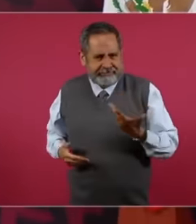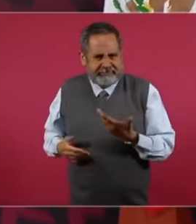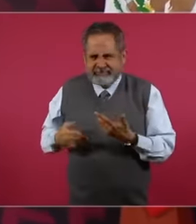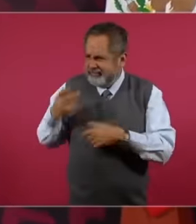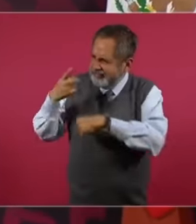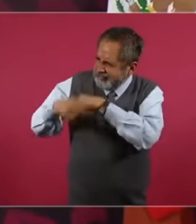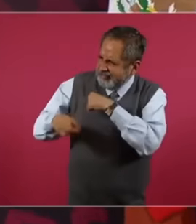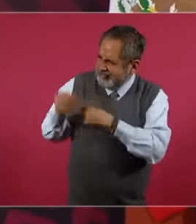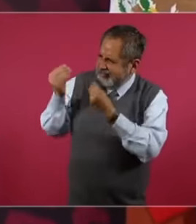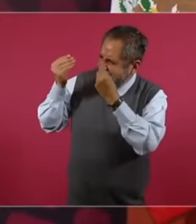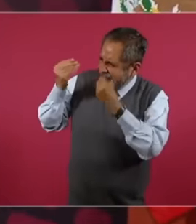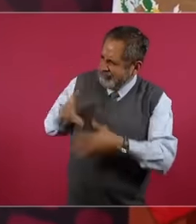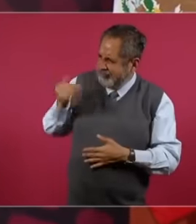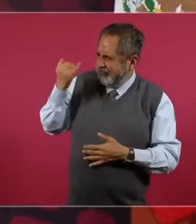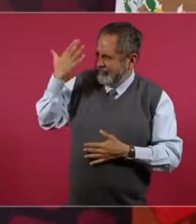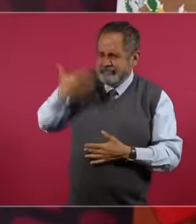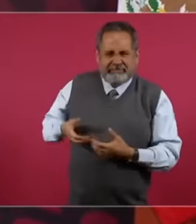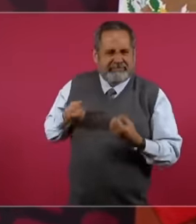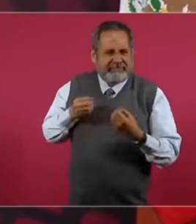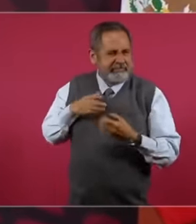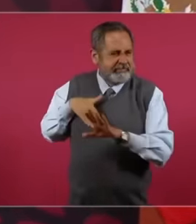dañar el prestigio